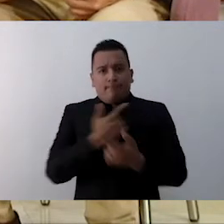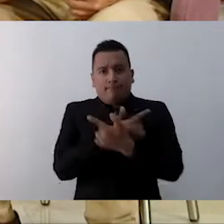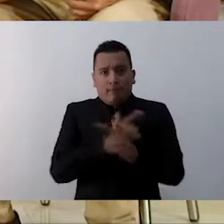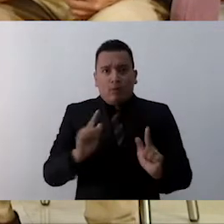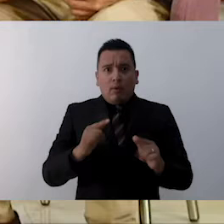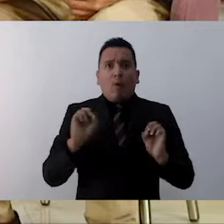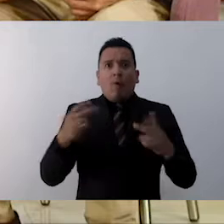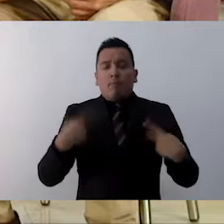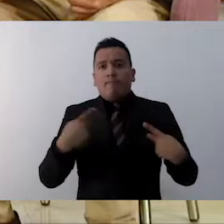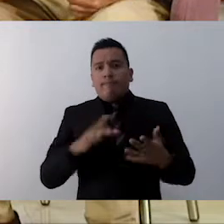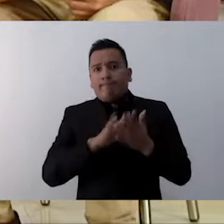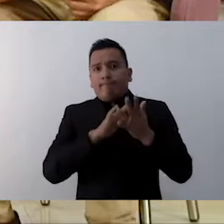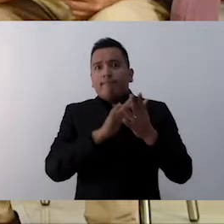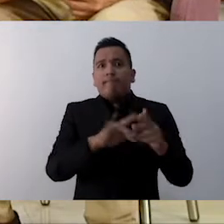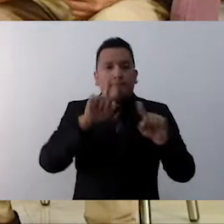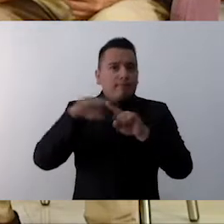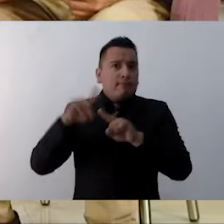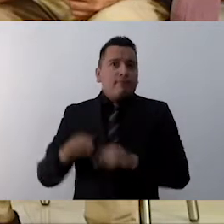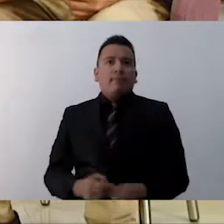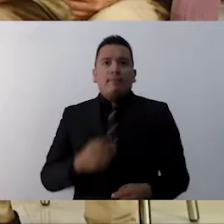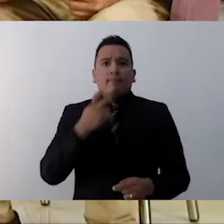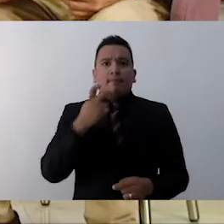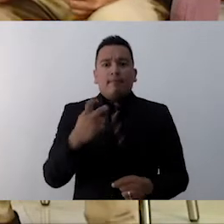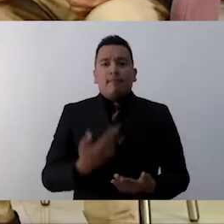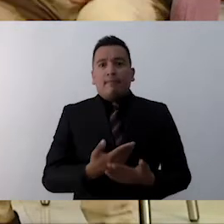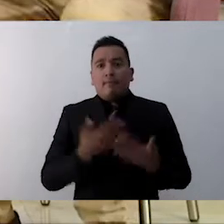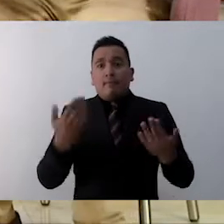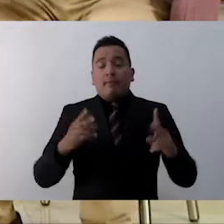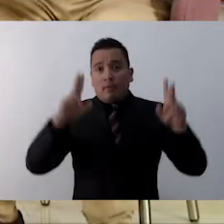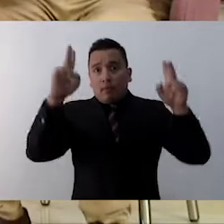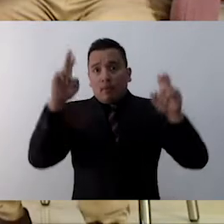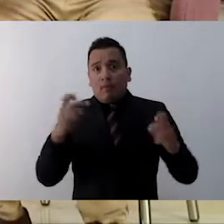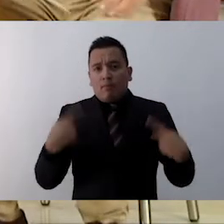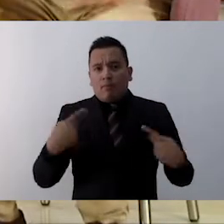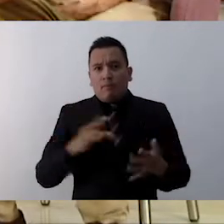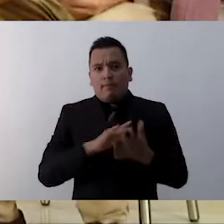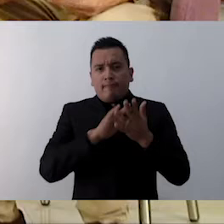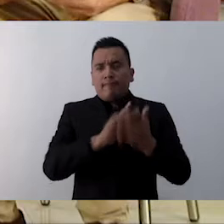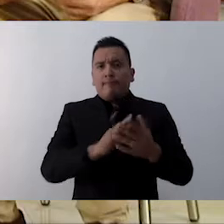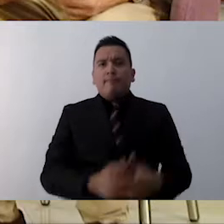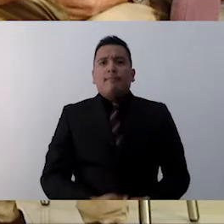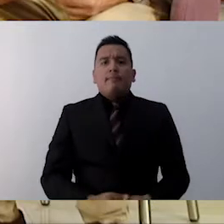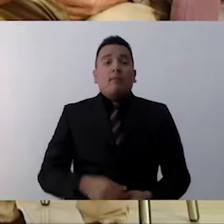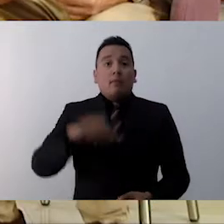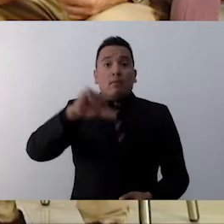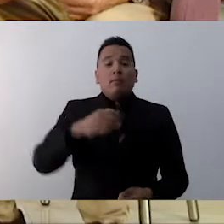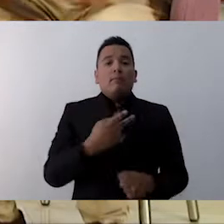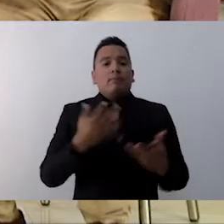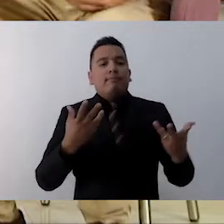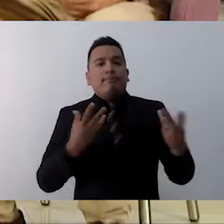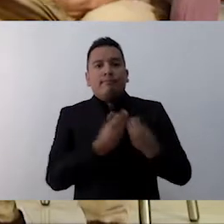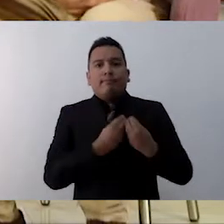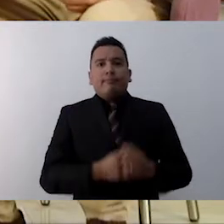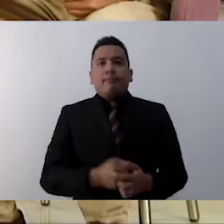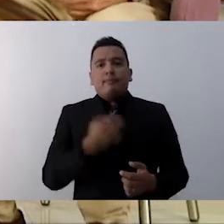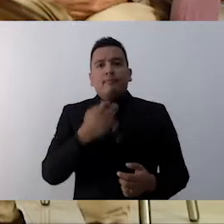rigen la representación y la participación ciudadana. Por tanto, hablando de este tema de participación ciudadana, el día de